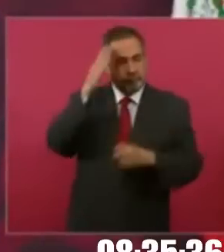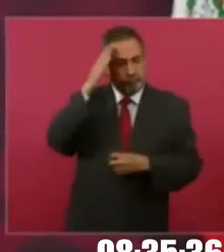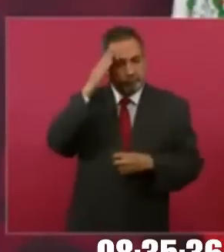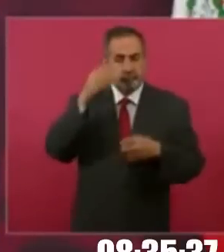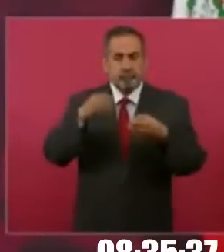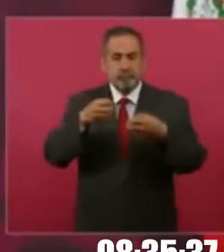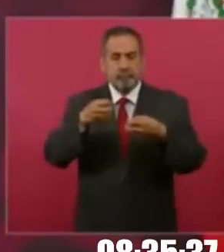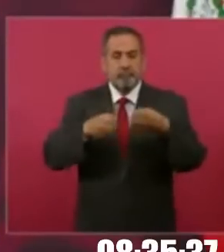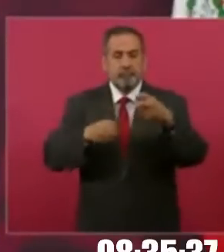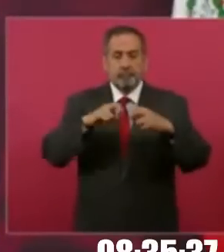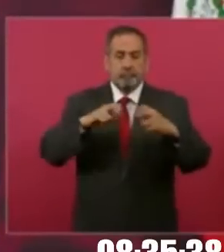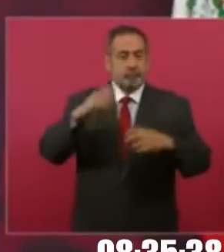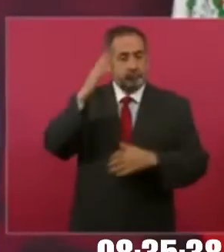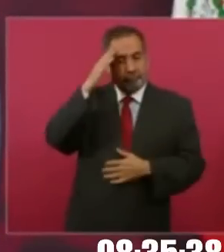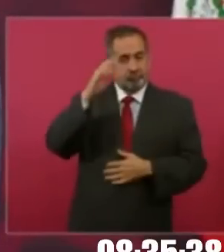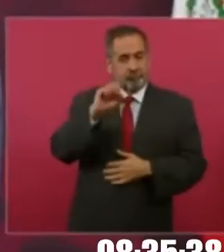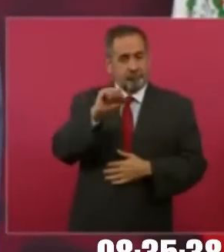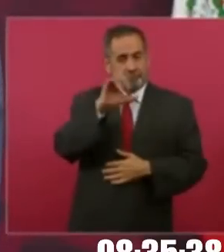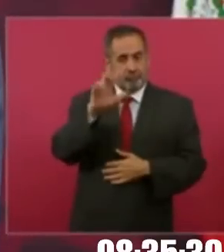ministro